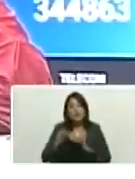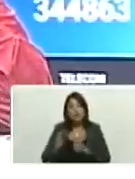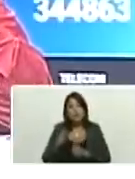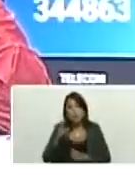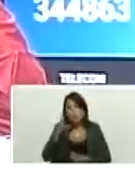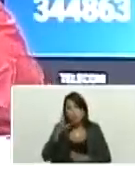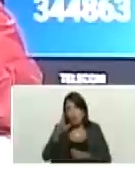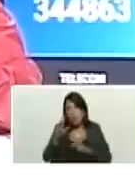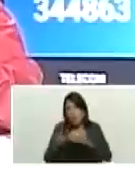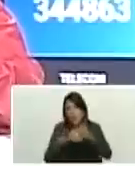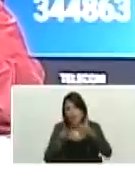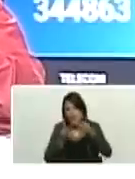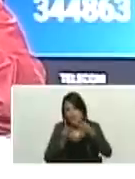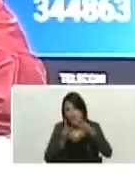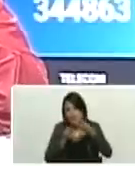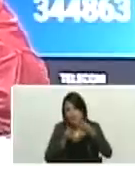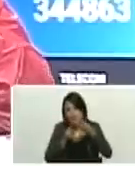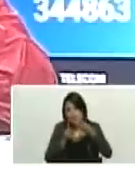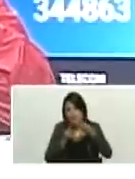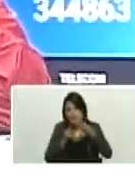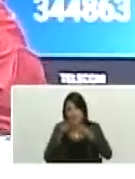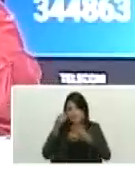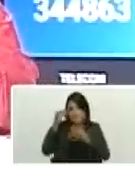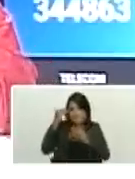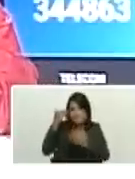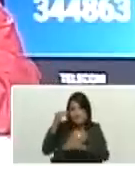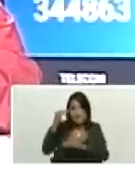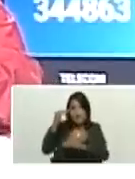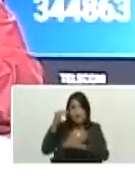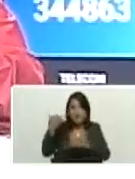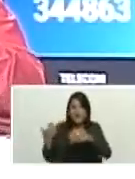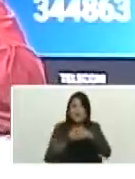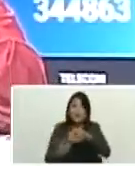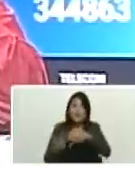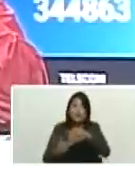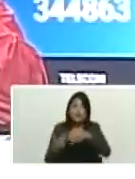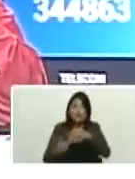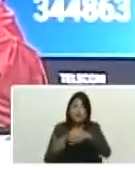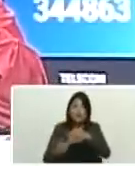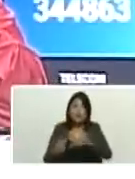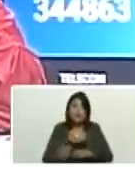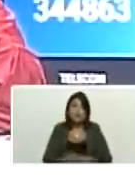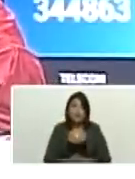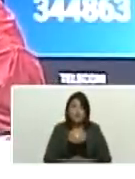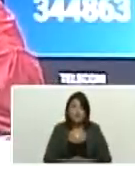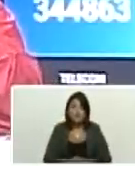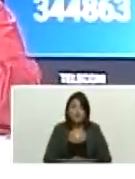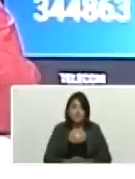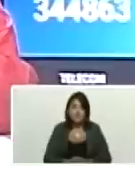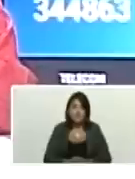de este tiempo revolucionario, de esta Venezuela, del inicio